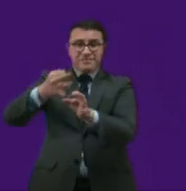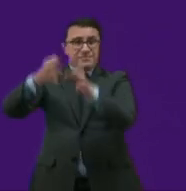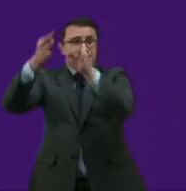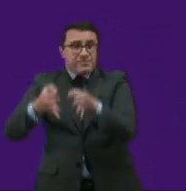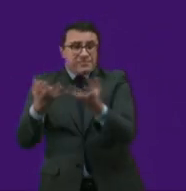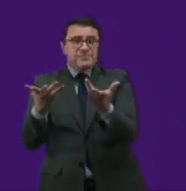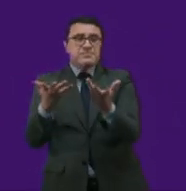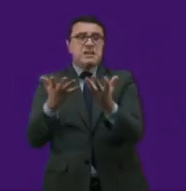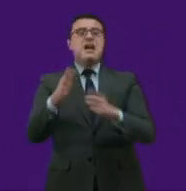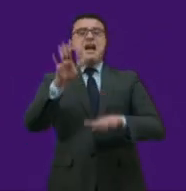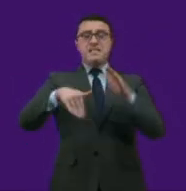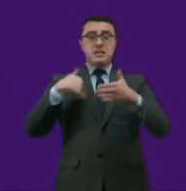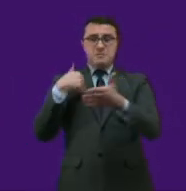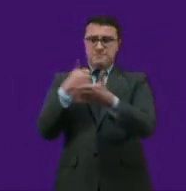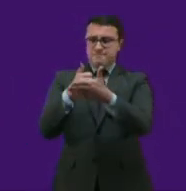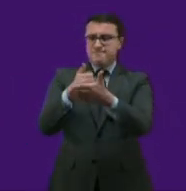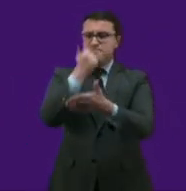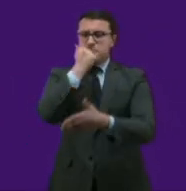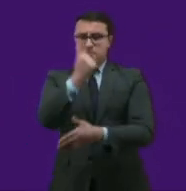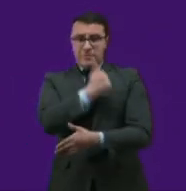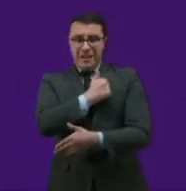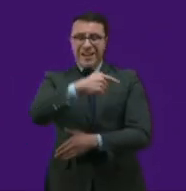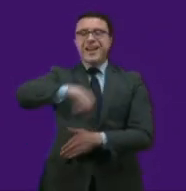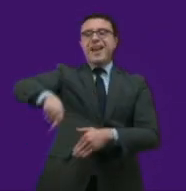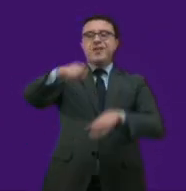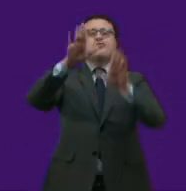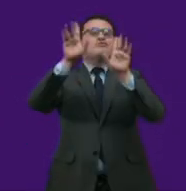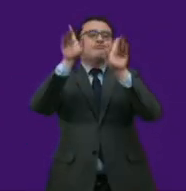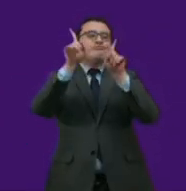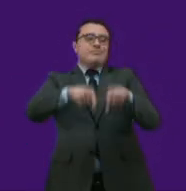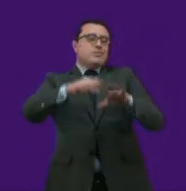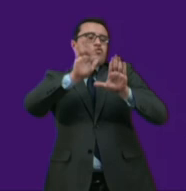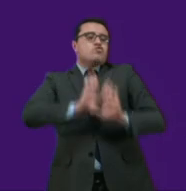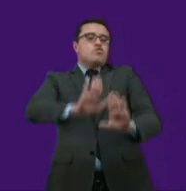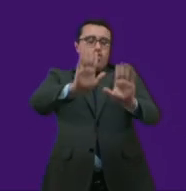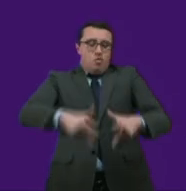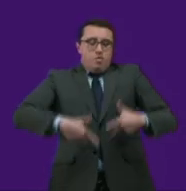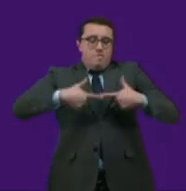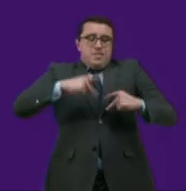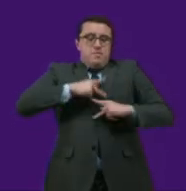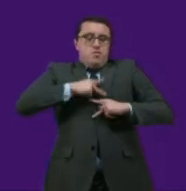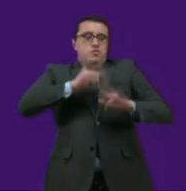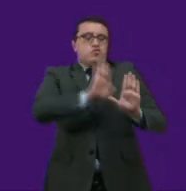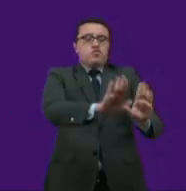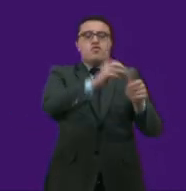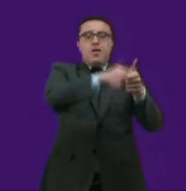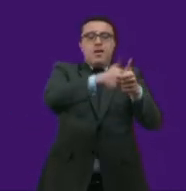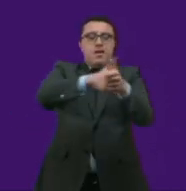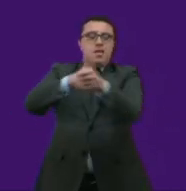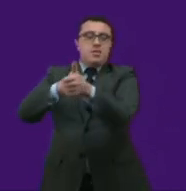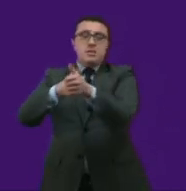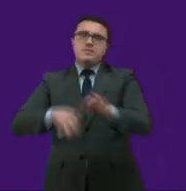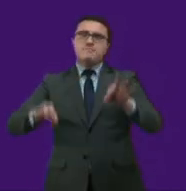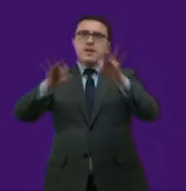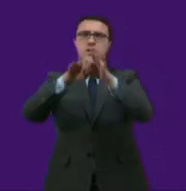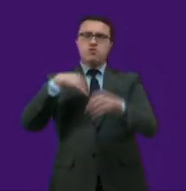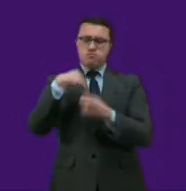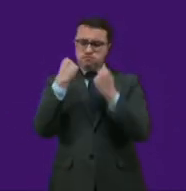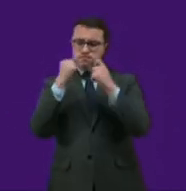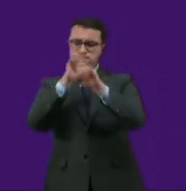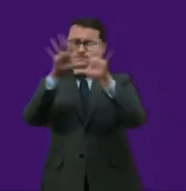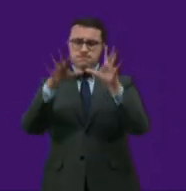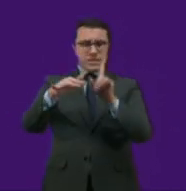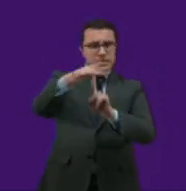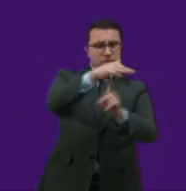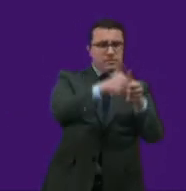sea intenso, apasionado, ellos tienen una vida también y uno de alguna manera tiene que entender y ser empático, porque es que uno puede ser intenso